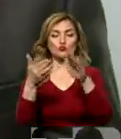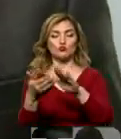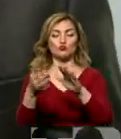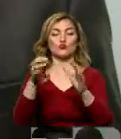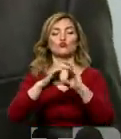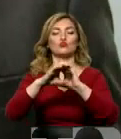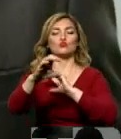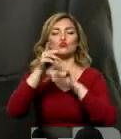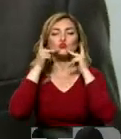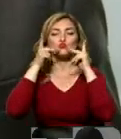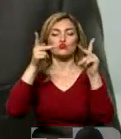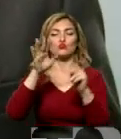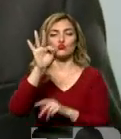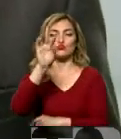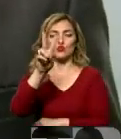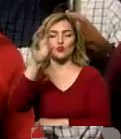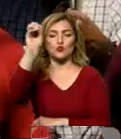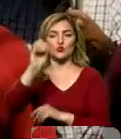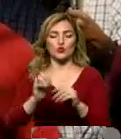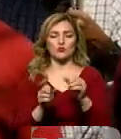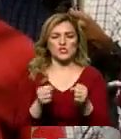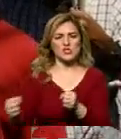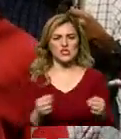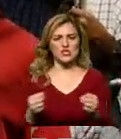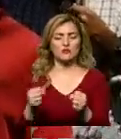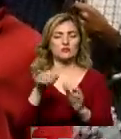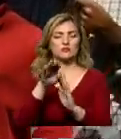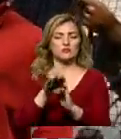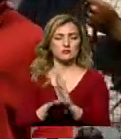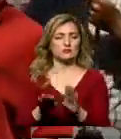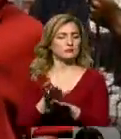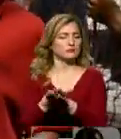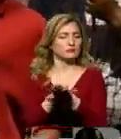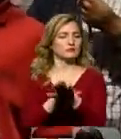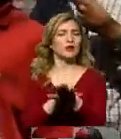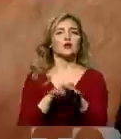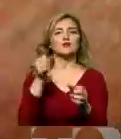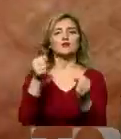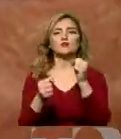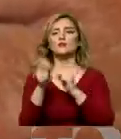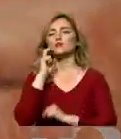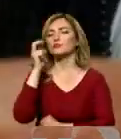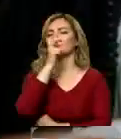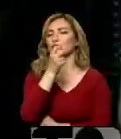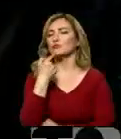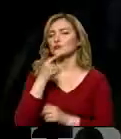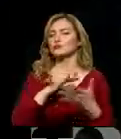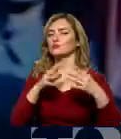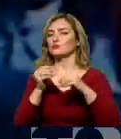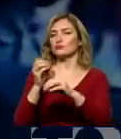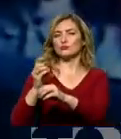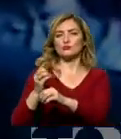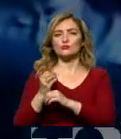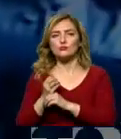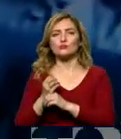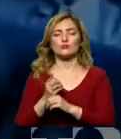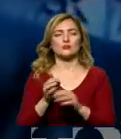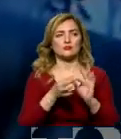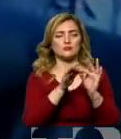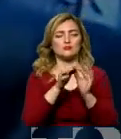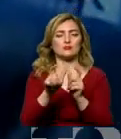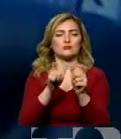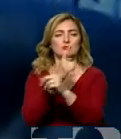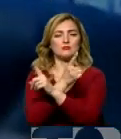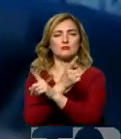un 92% de reducción de excesos de velocidad. Los transportistas turísticos aseguran también que la resolución les obliga a adaptar vehículos